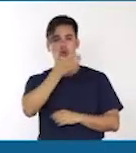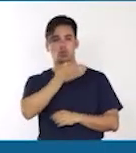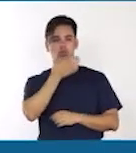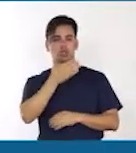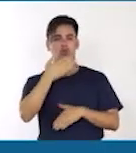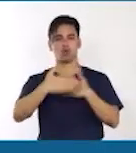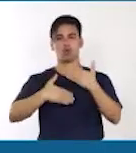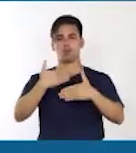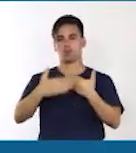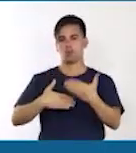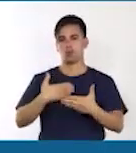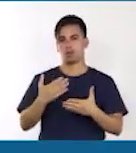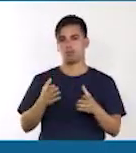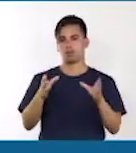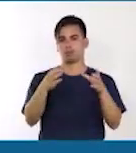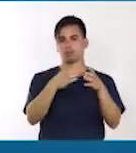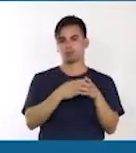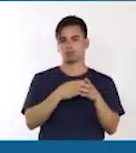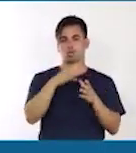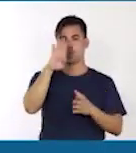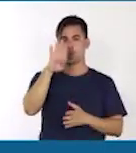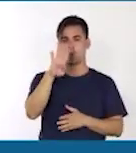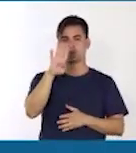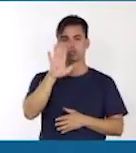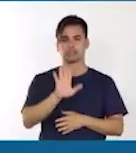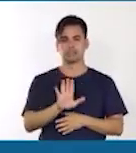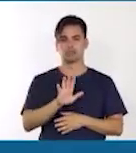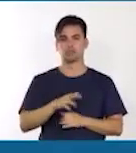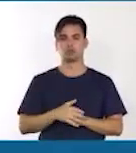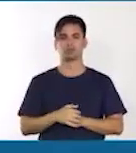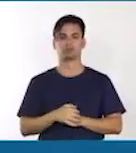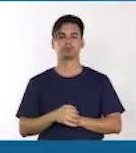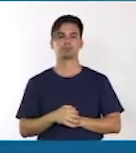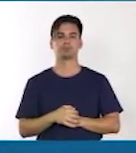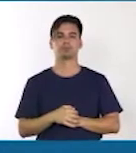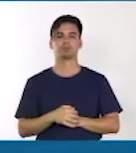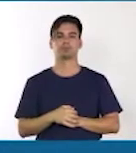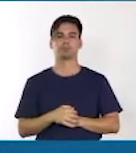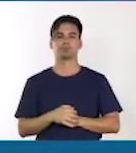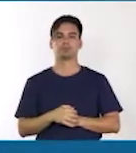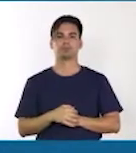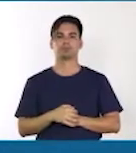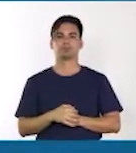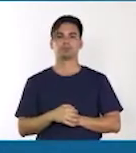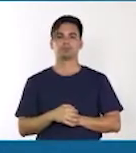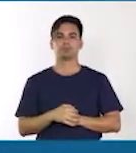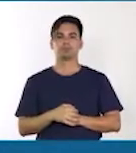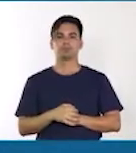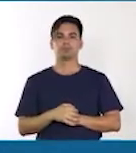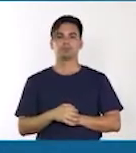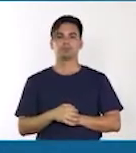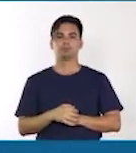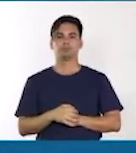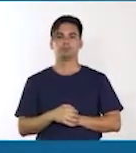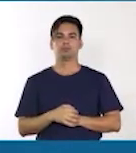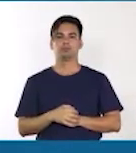problemas abordados en las unidades 4 y 5 se